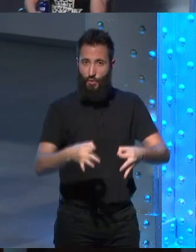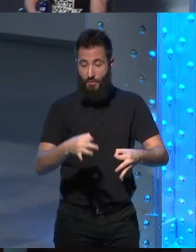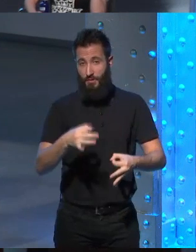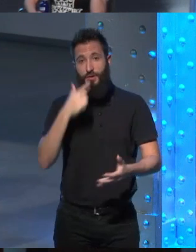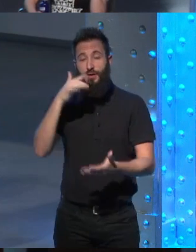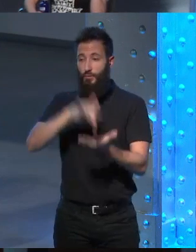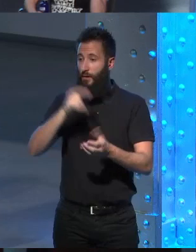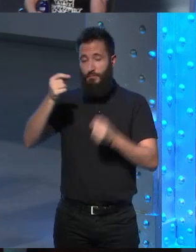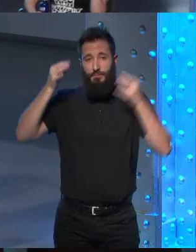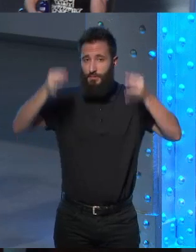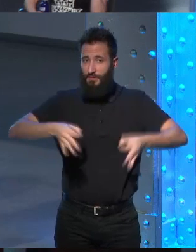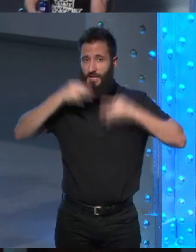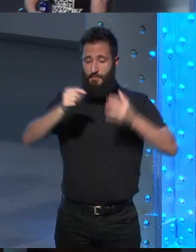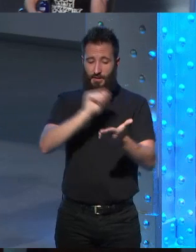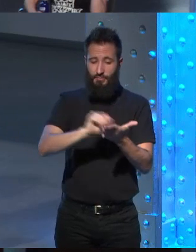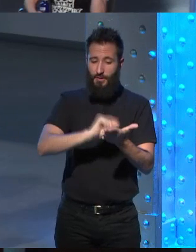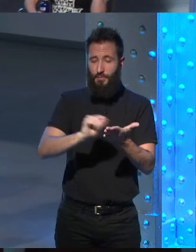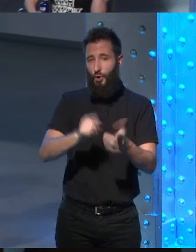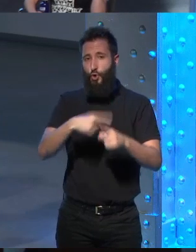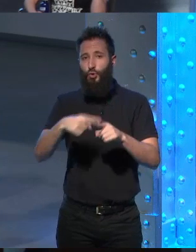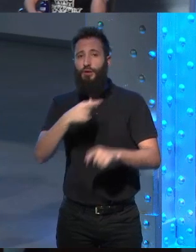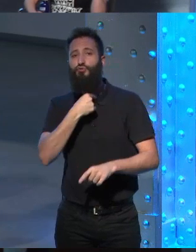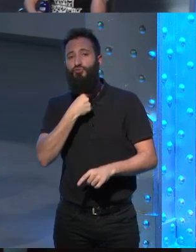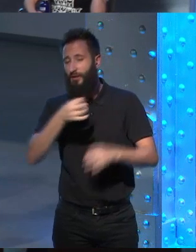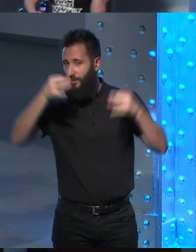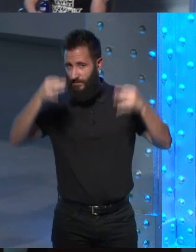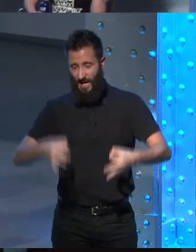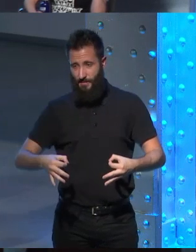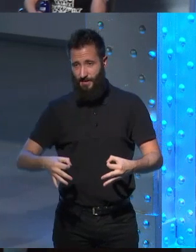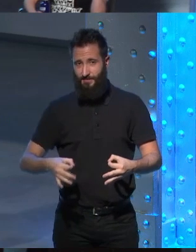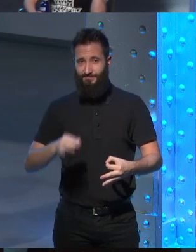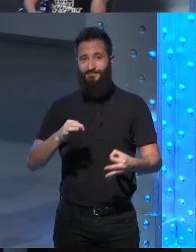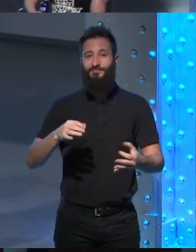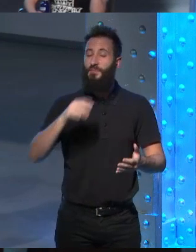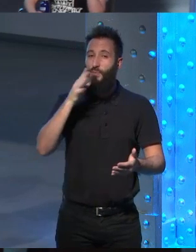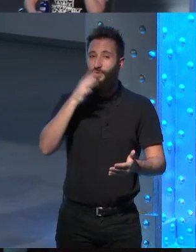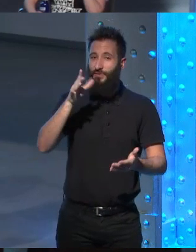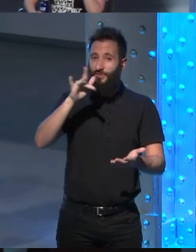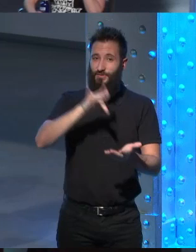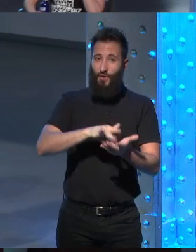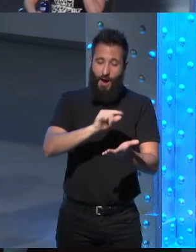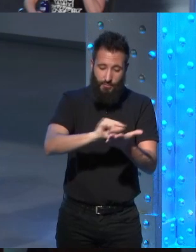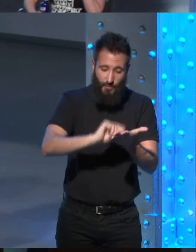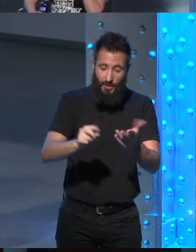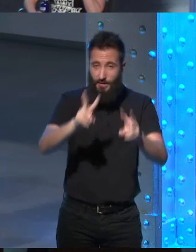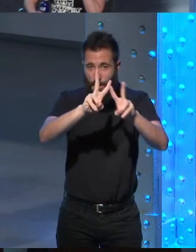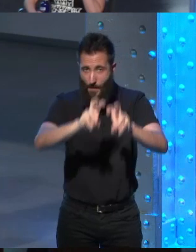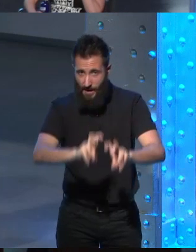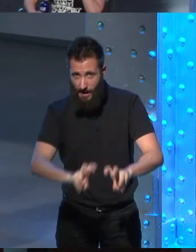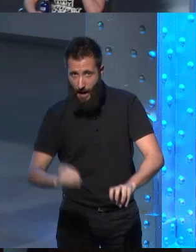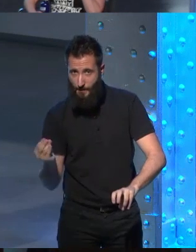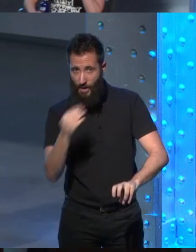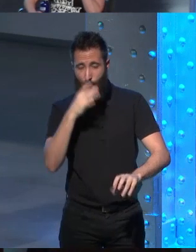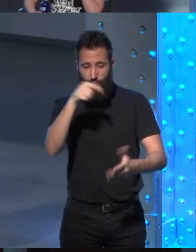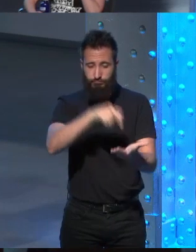escribe mejor sobre lo que le gusta. Sergio, que te veo con el micrófono. Uno siempre escribe mejor sobre lo que le gusta e investiga mejor en aquello